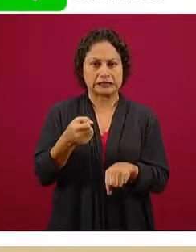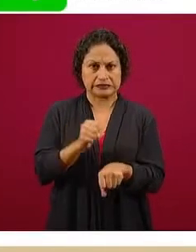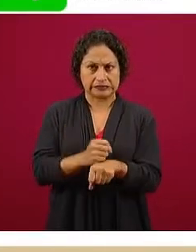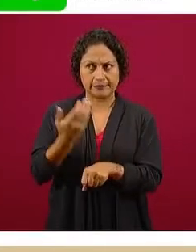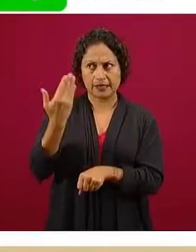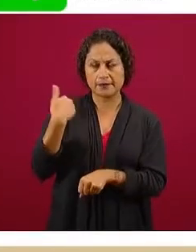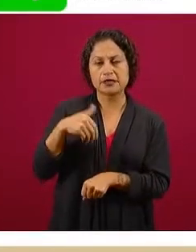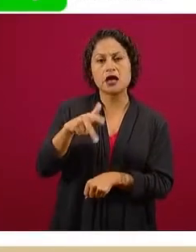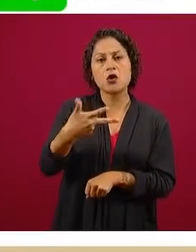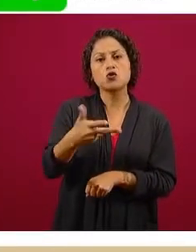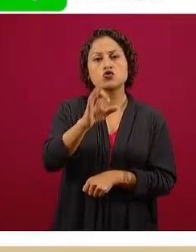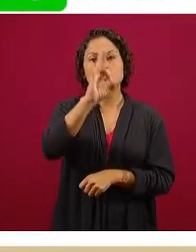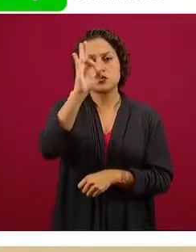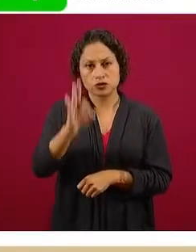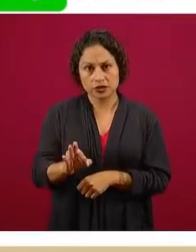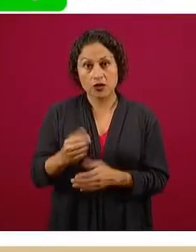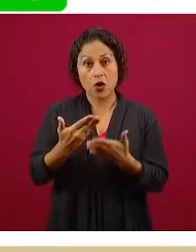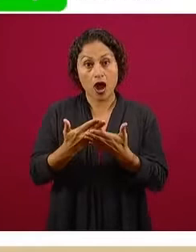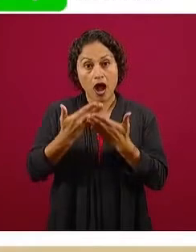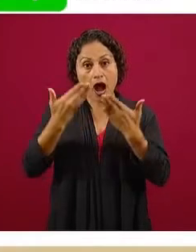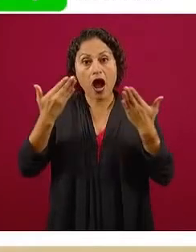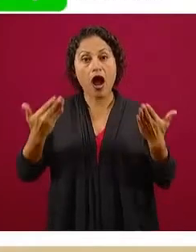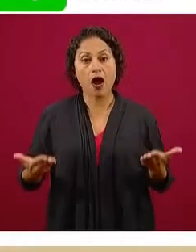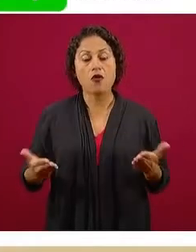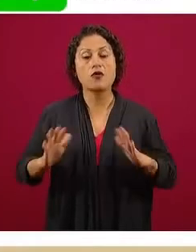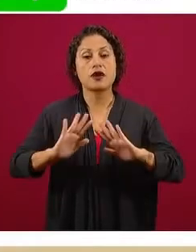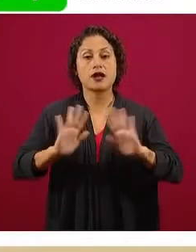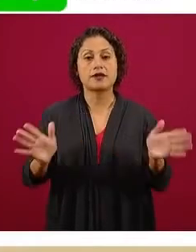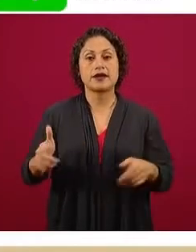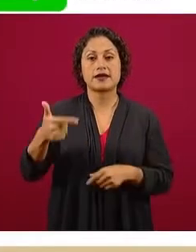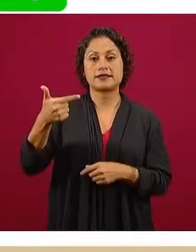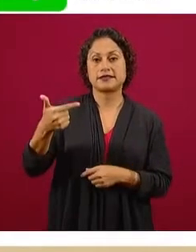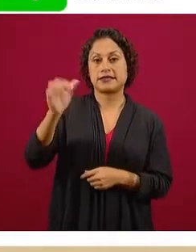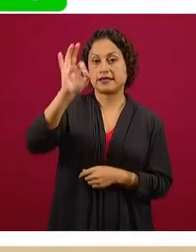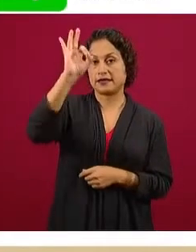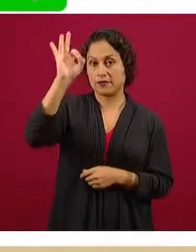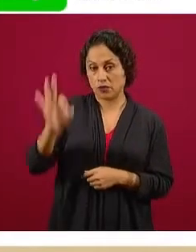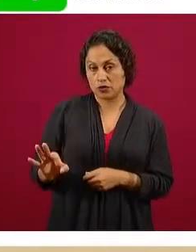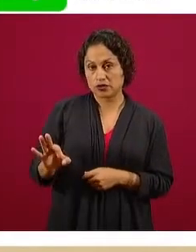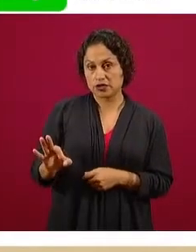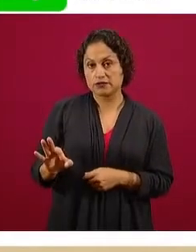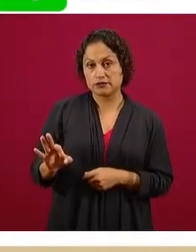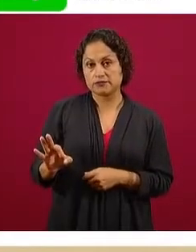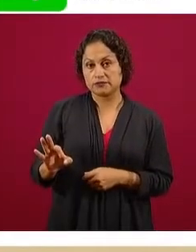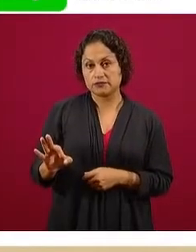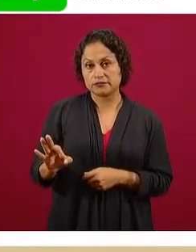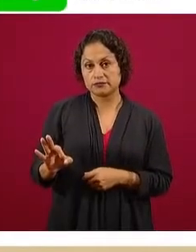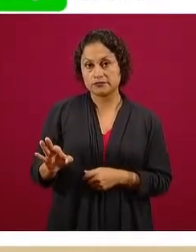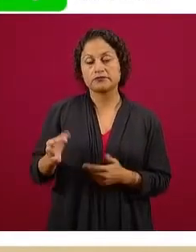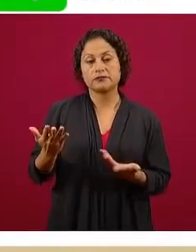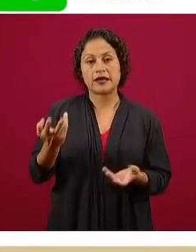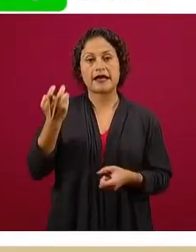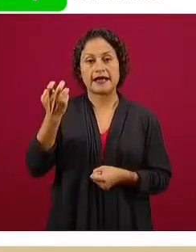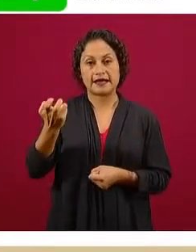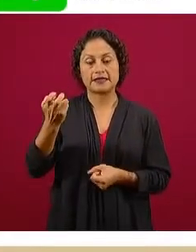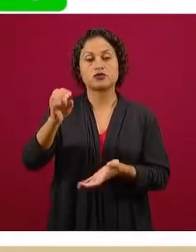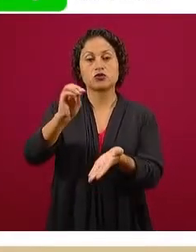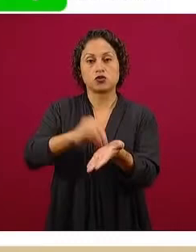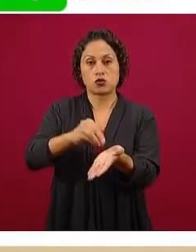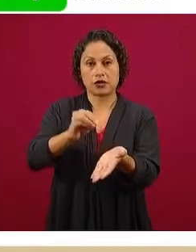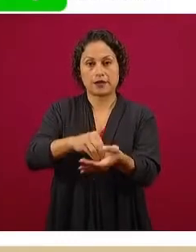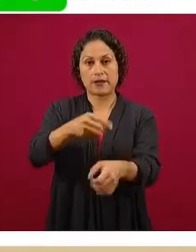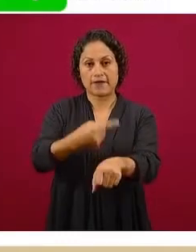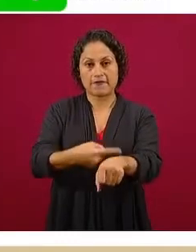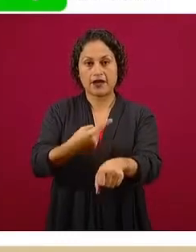en 8%, bueno, estamos abriendo esta semana en 7%, es lo que representa la epidemia activa